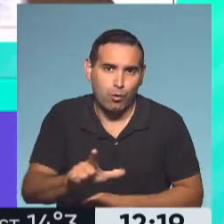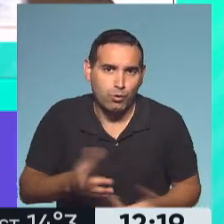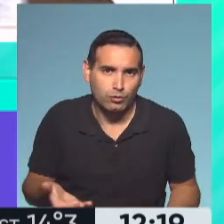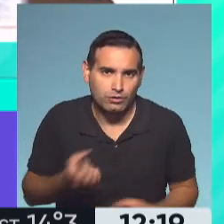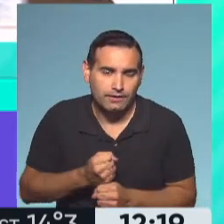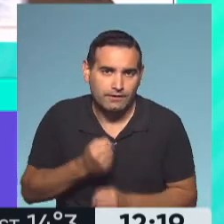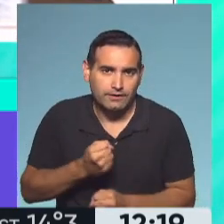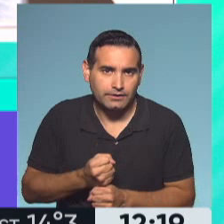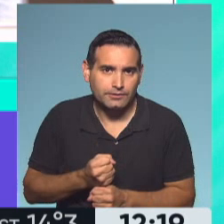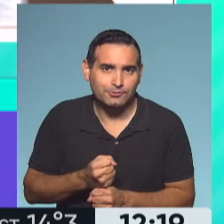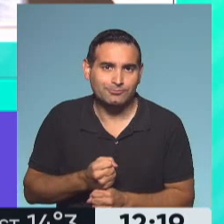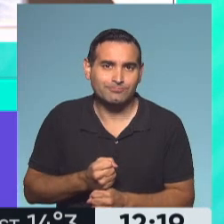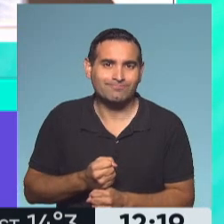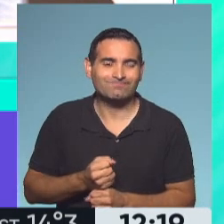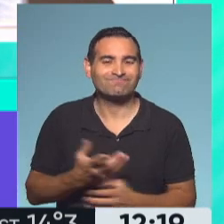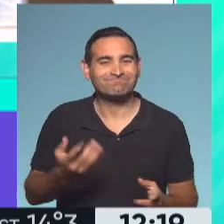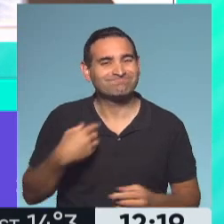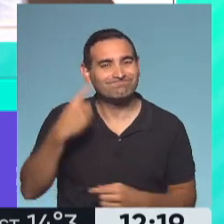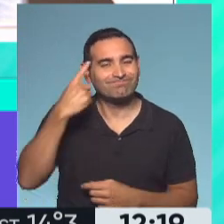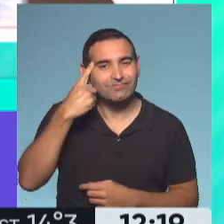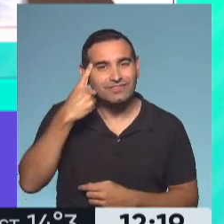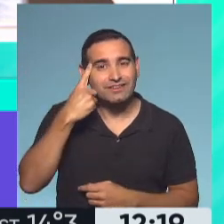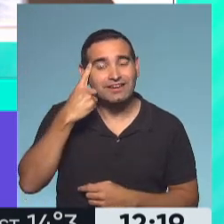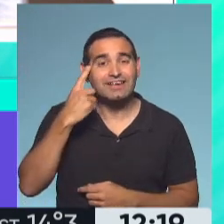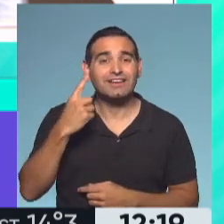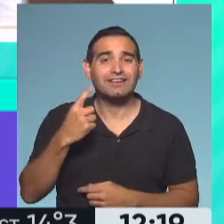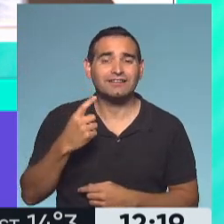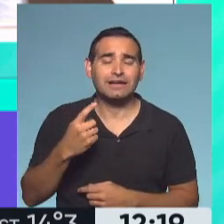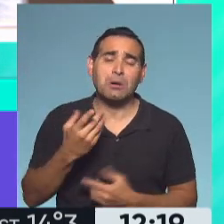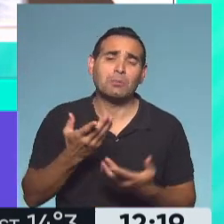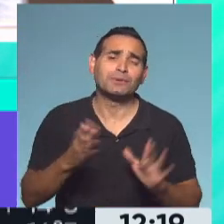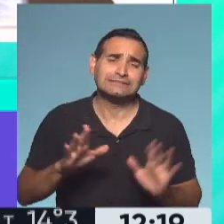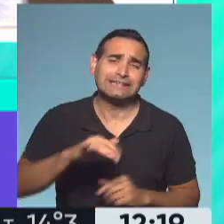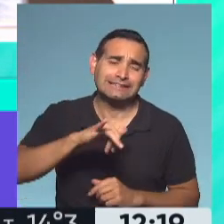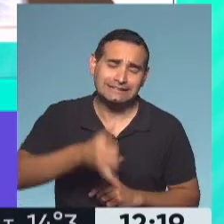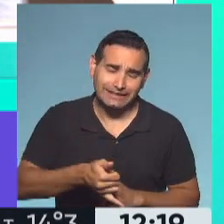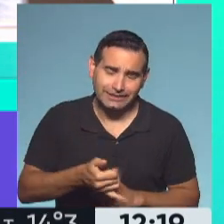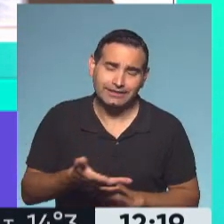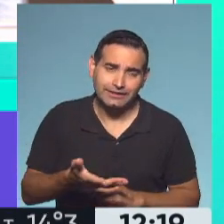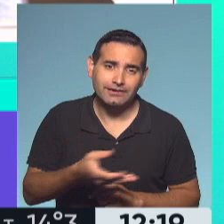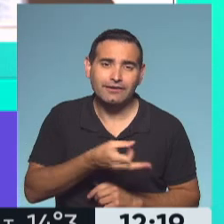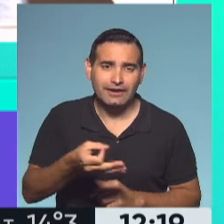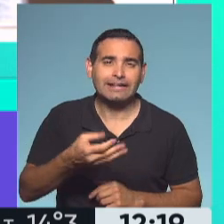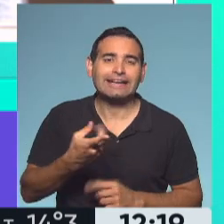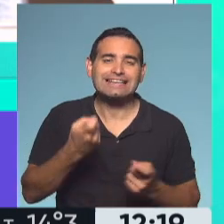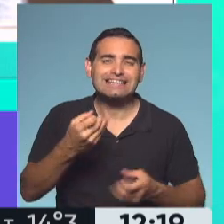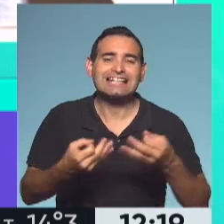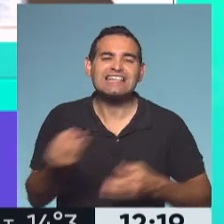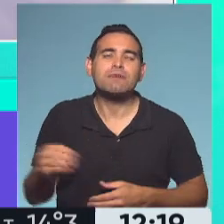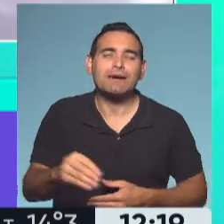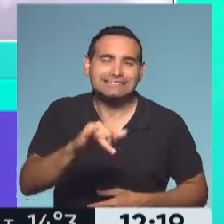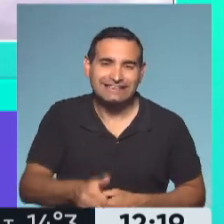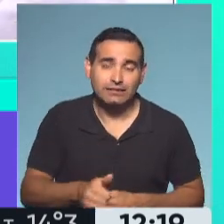¿no? Entonces, me parece que probablemente estemos por debajo de lo que debiéramos testear.